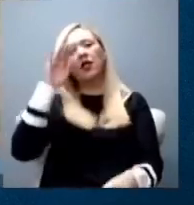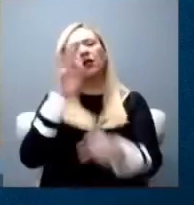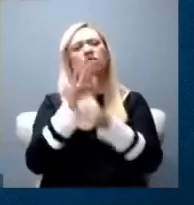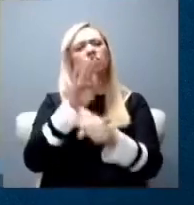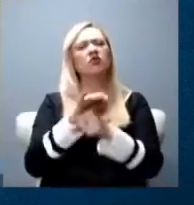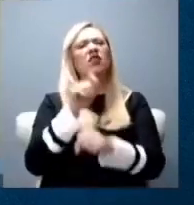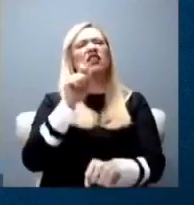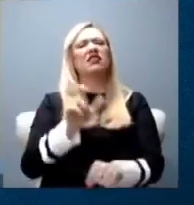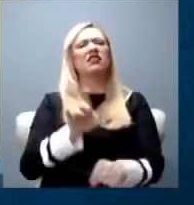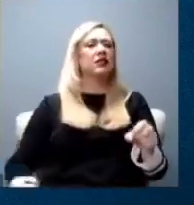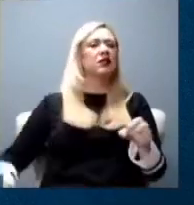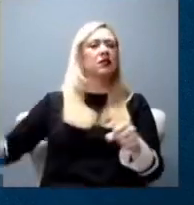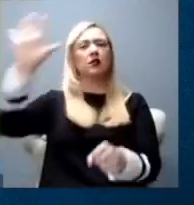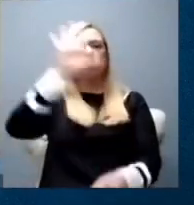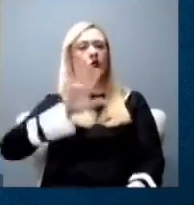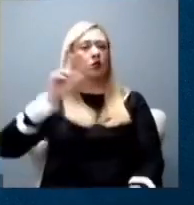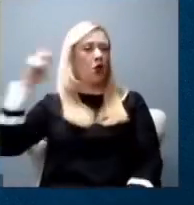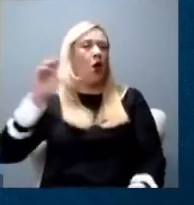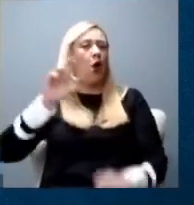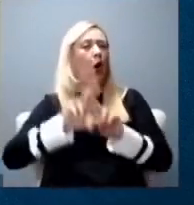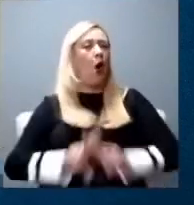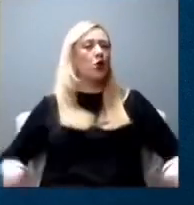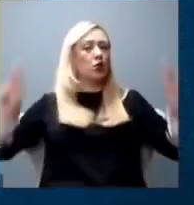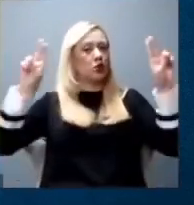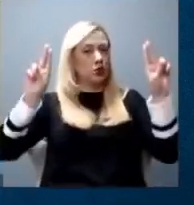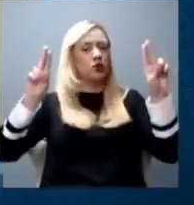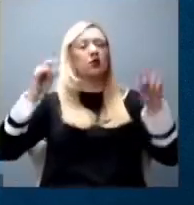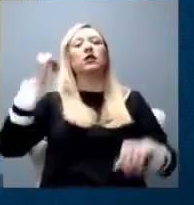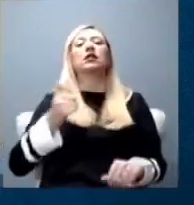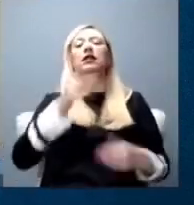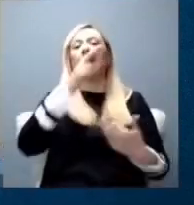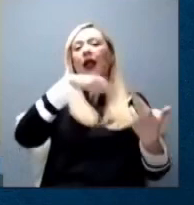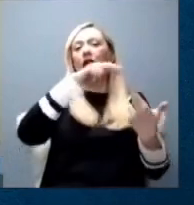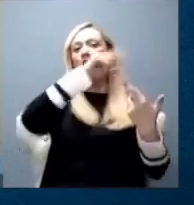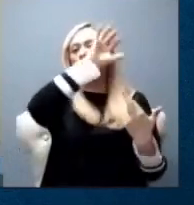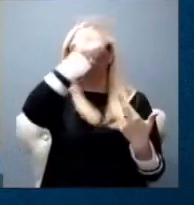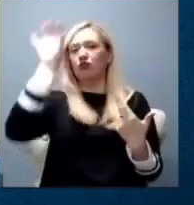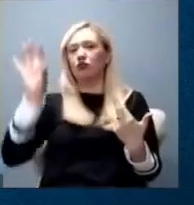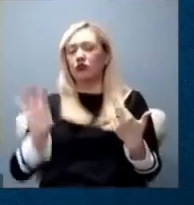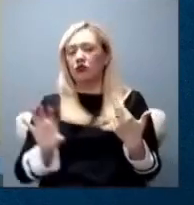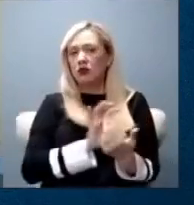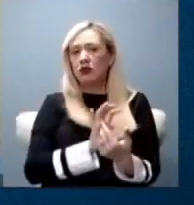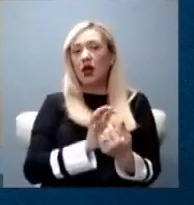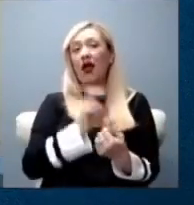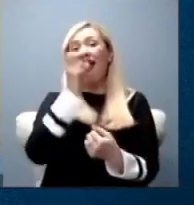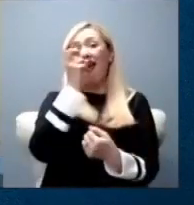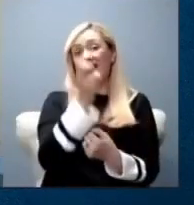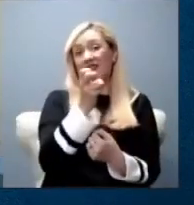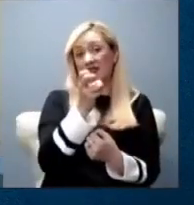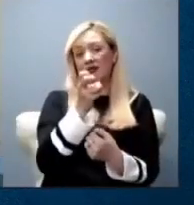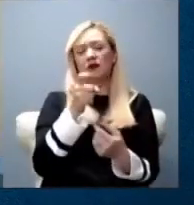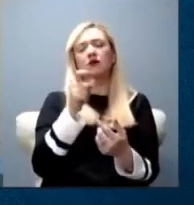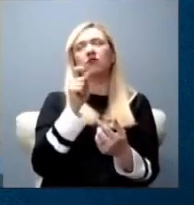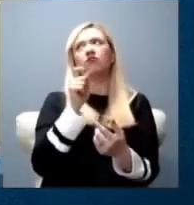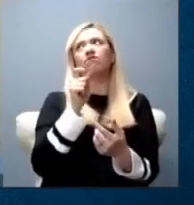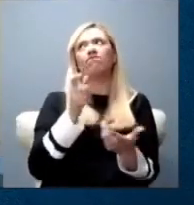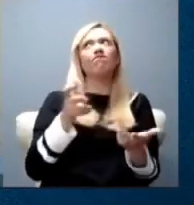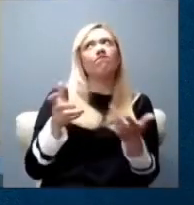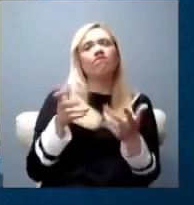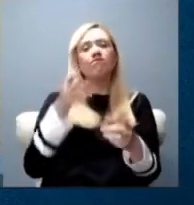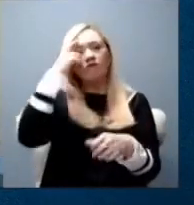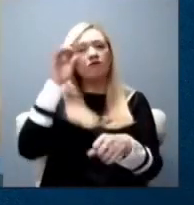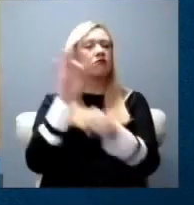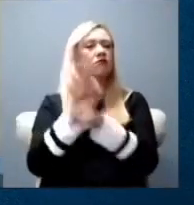son el Sistema Universal de Naciones Unidas y los sistemas regionales. Y estos sistemas, digamos, de